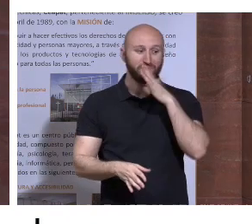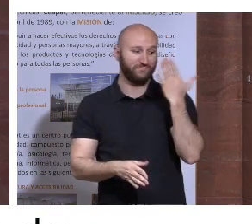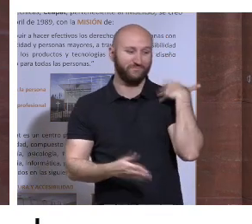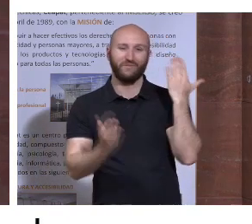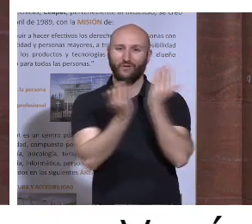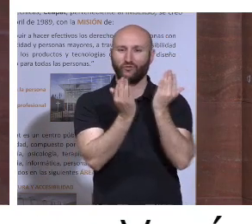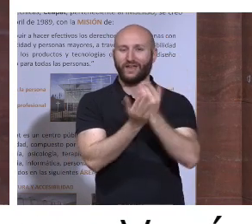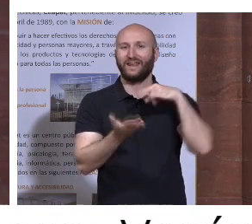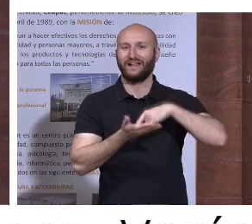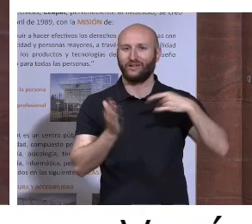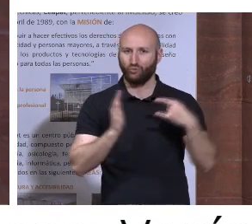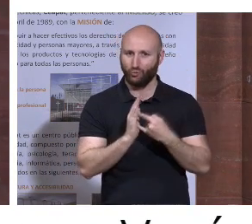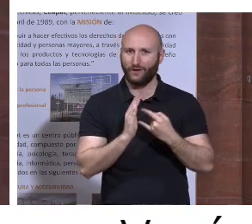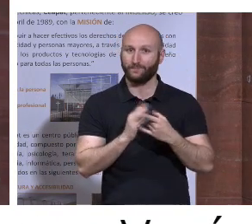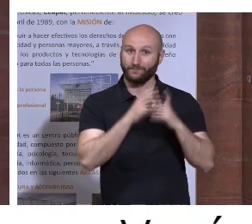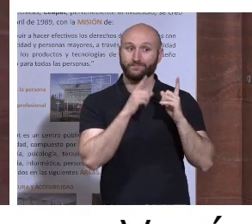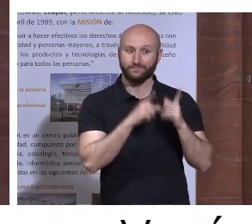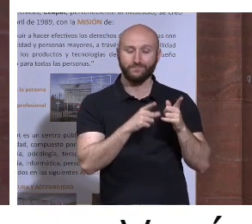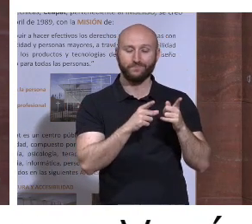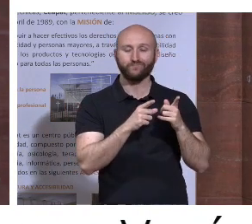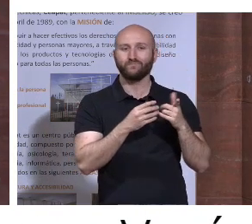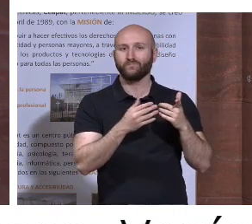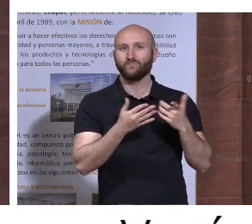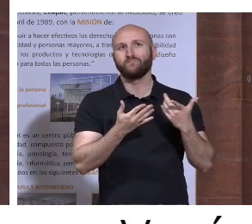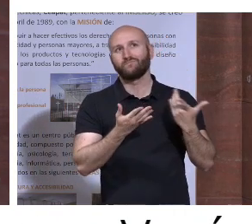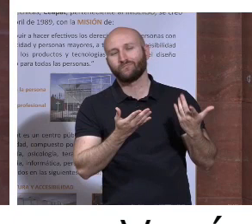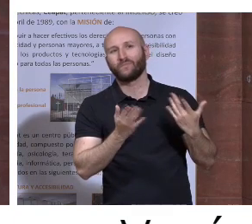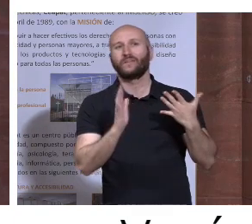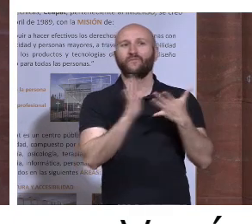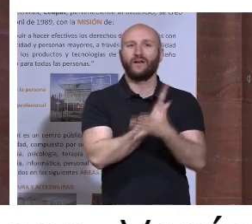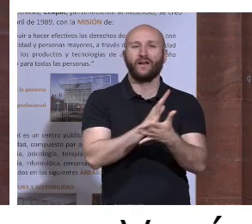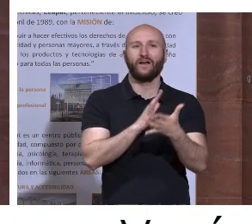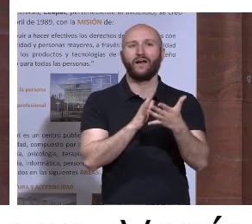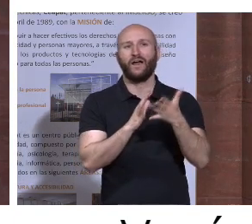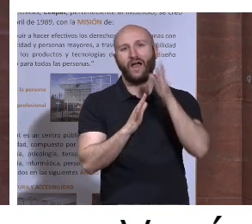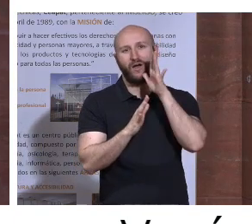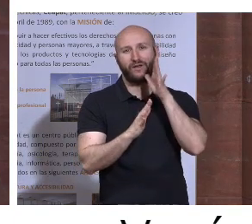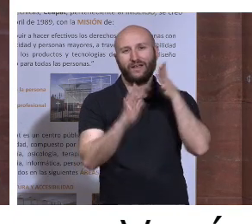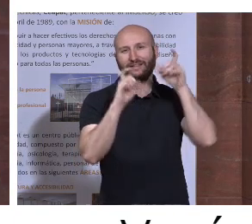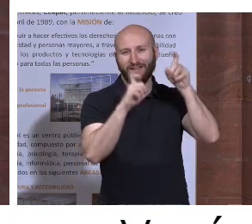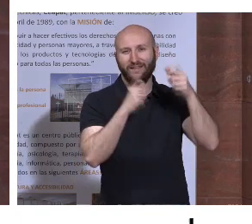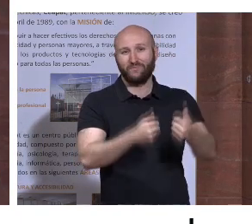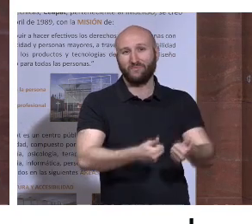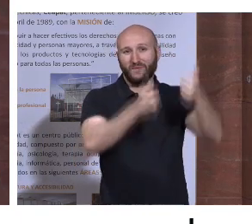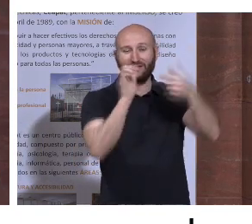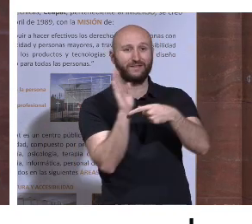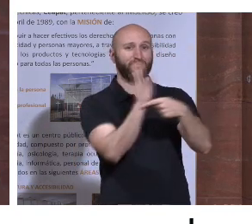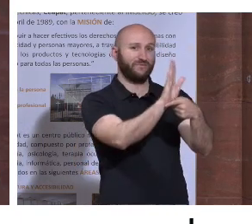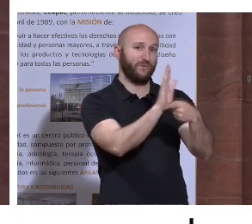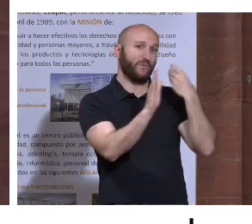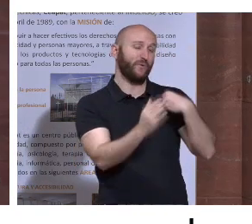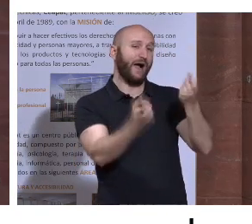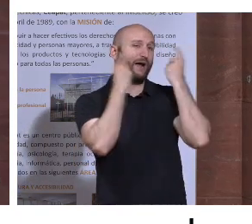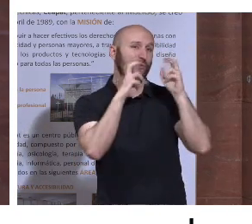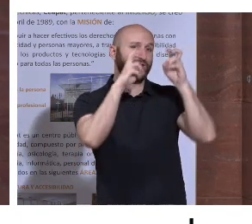arquitectura y ahí, pues digamos que hoy en día dicen algo más o nos enseñan algo más a los alumnos sobre